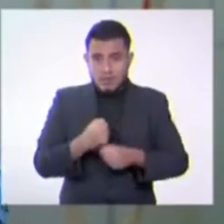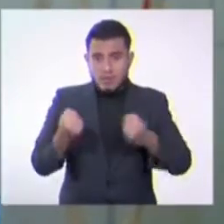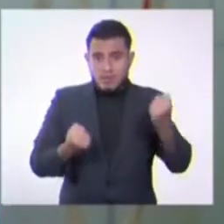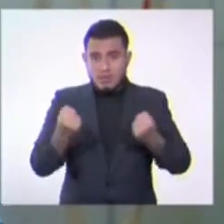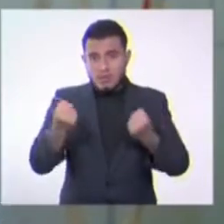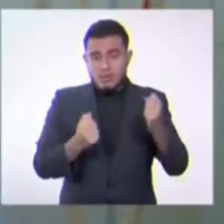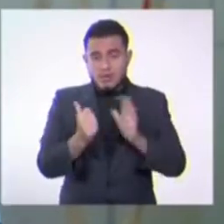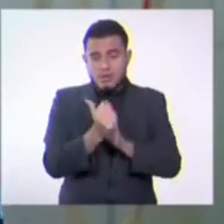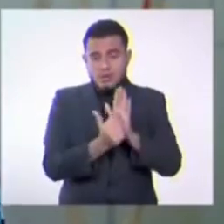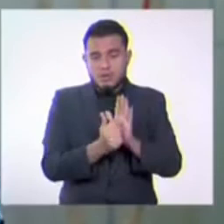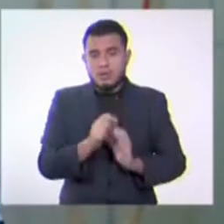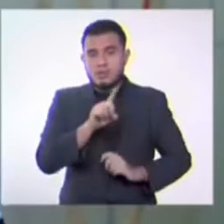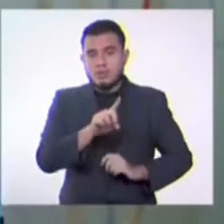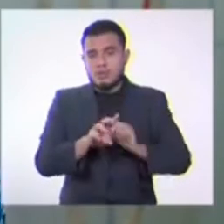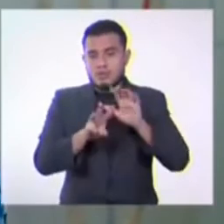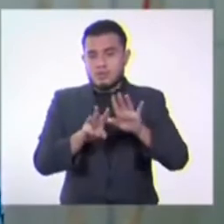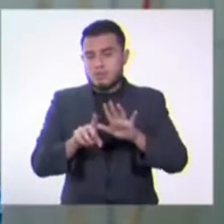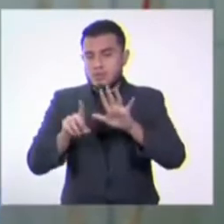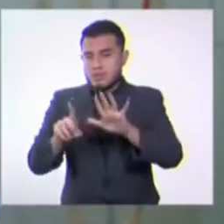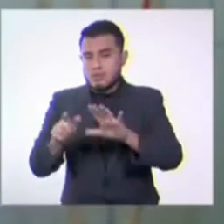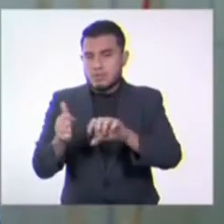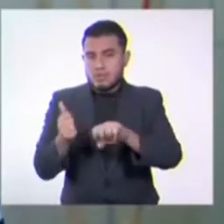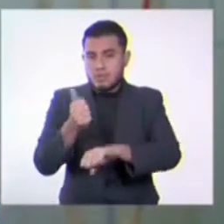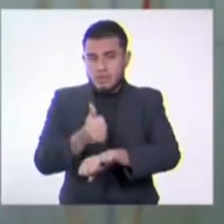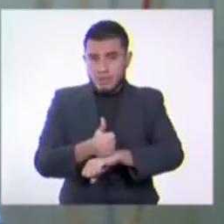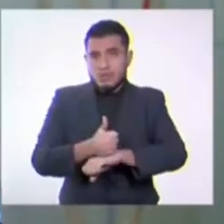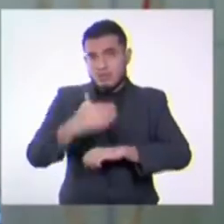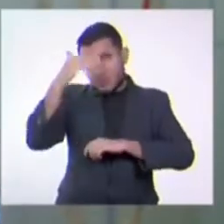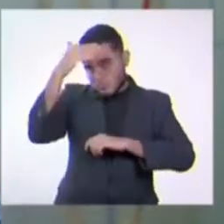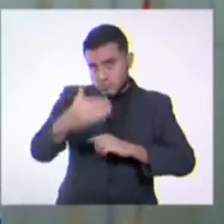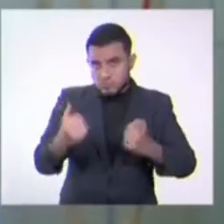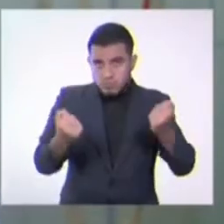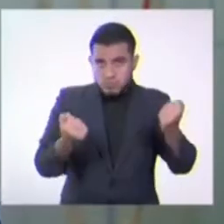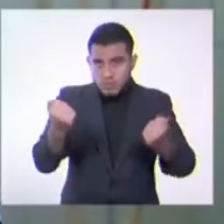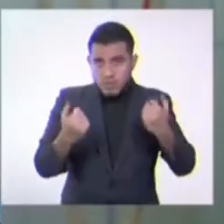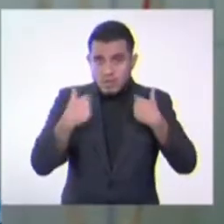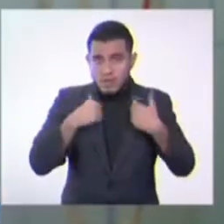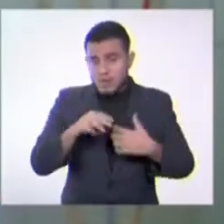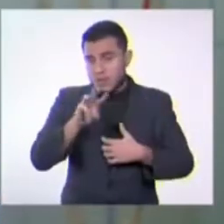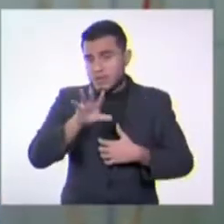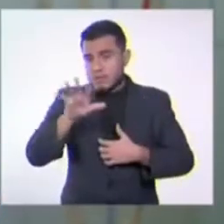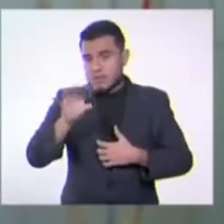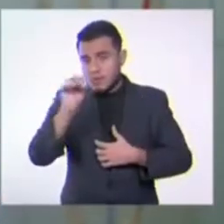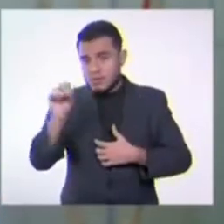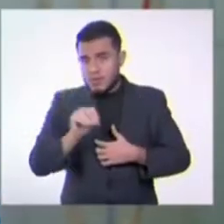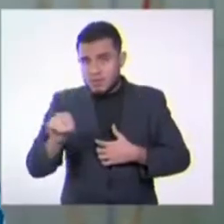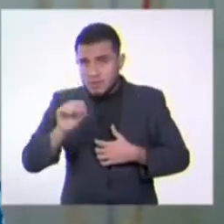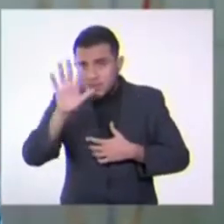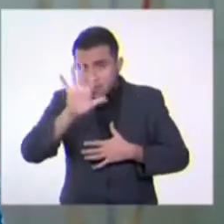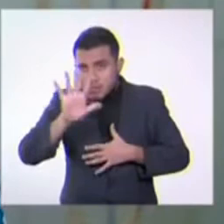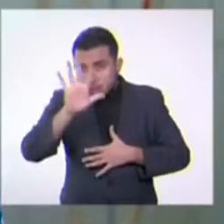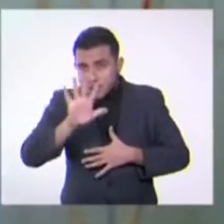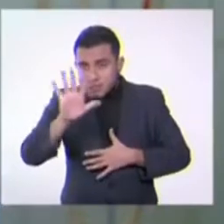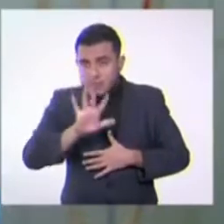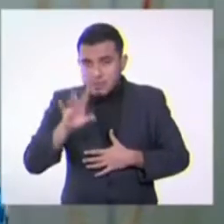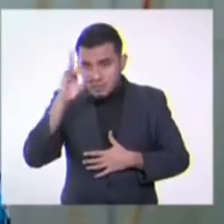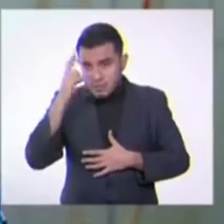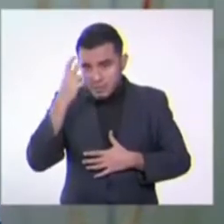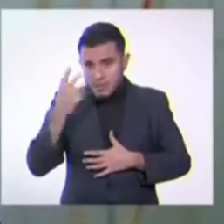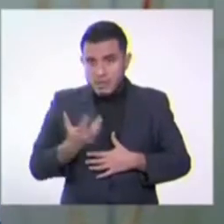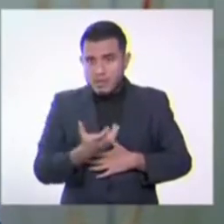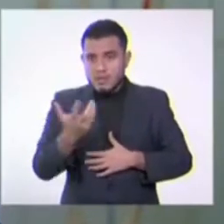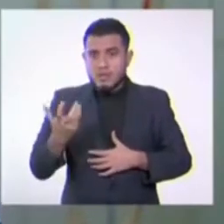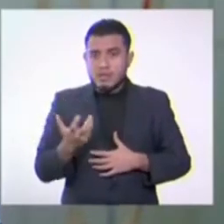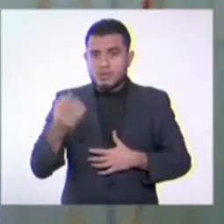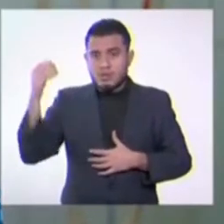artículo 186, establece que el parabrisas delantero debe de tener un 35% de opacidad. Es decir, de toda la